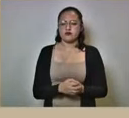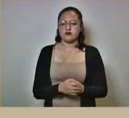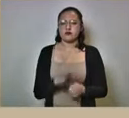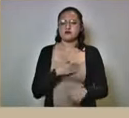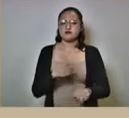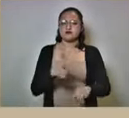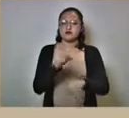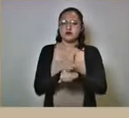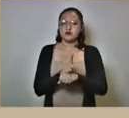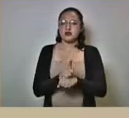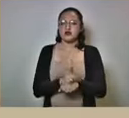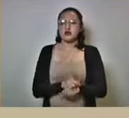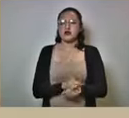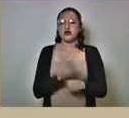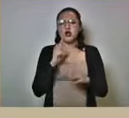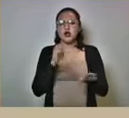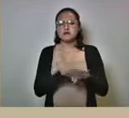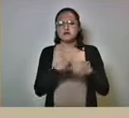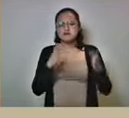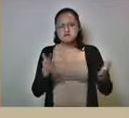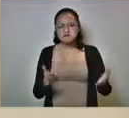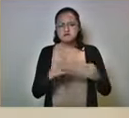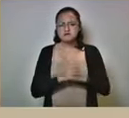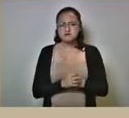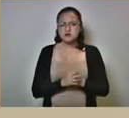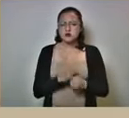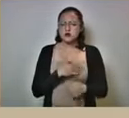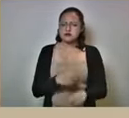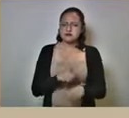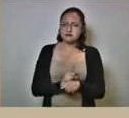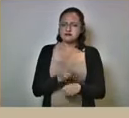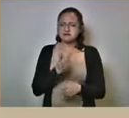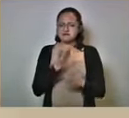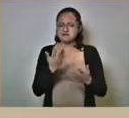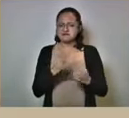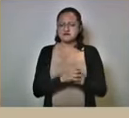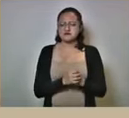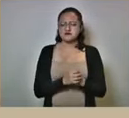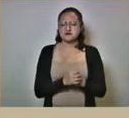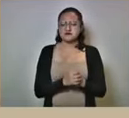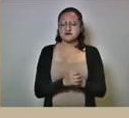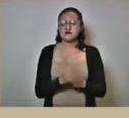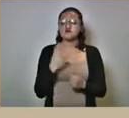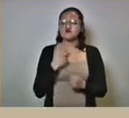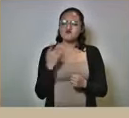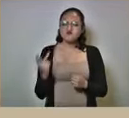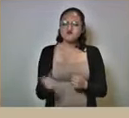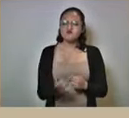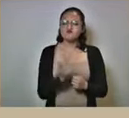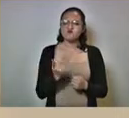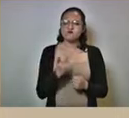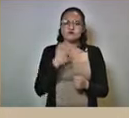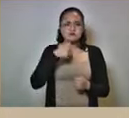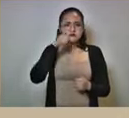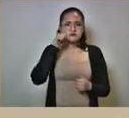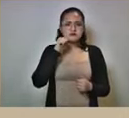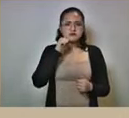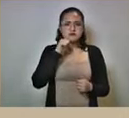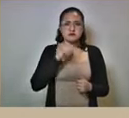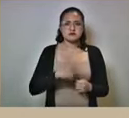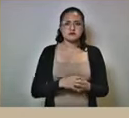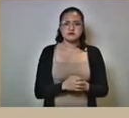Buenos días. Hola, ¿qué tal, gobernador, secretario? Muy buenos días. Fernando Castillo, me gustaría preguntarle, ayer